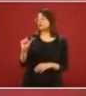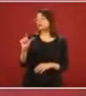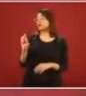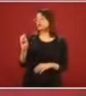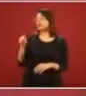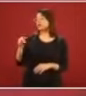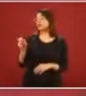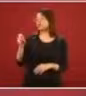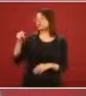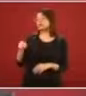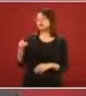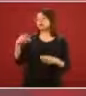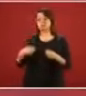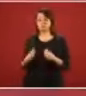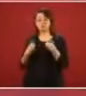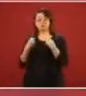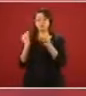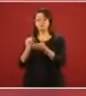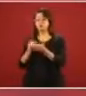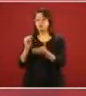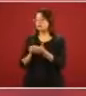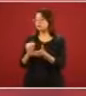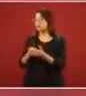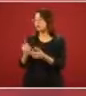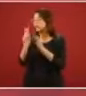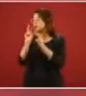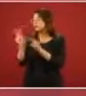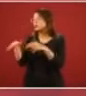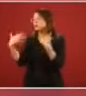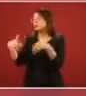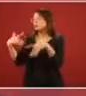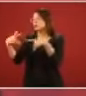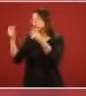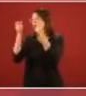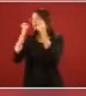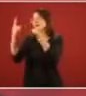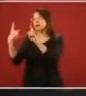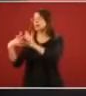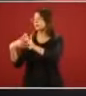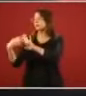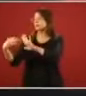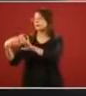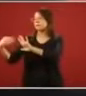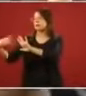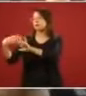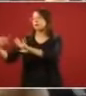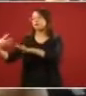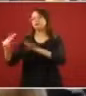se sentiría orgulloso de él. Bueno, pero eso es otro asunto.